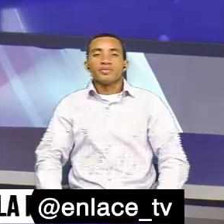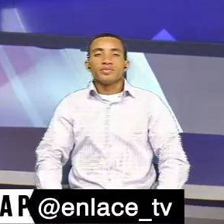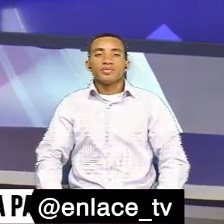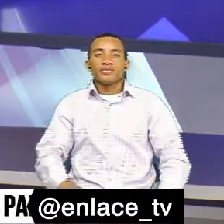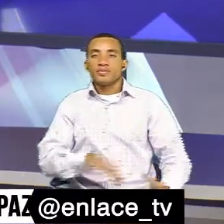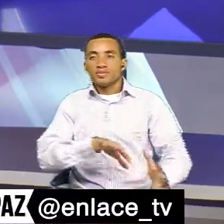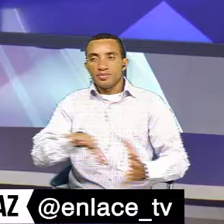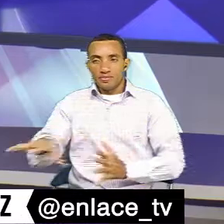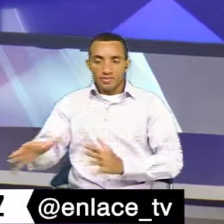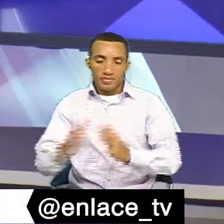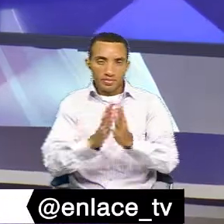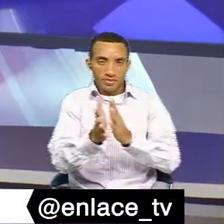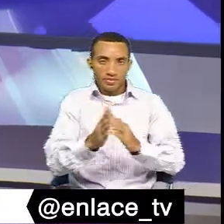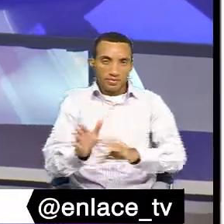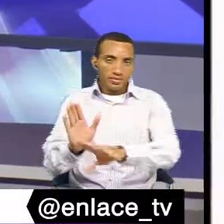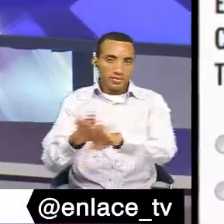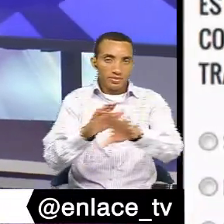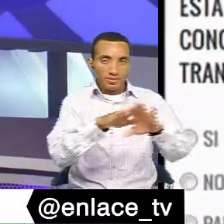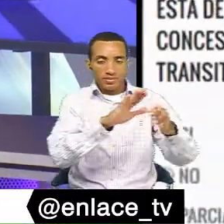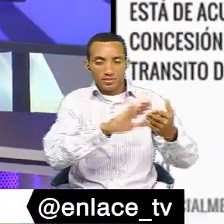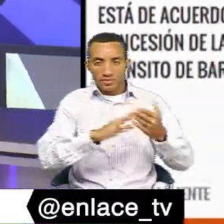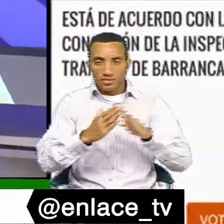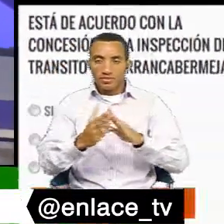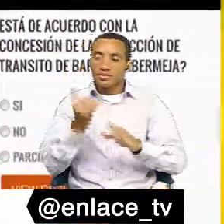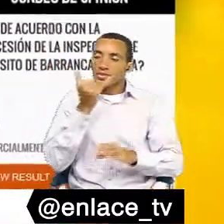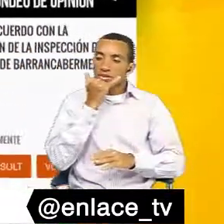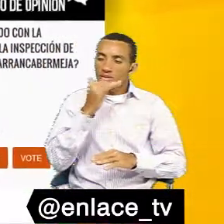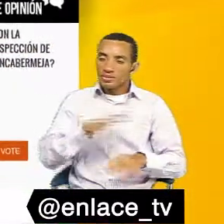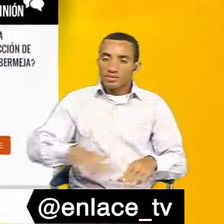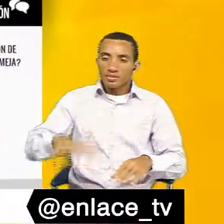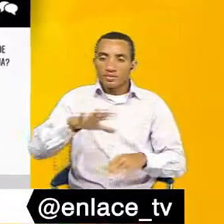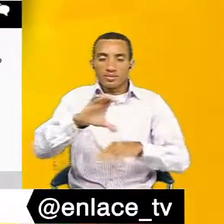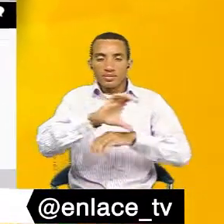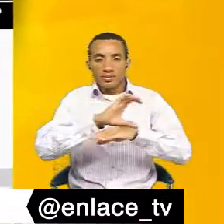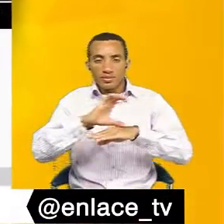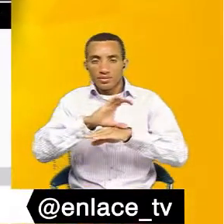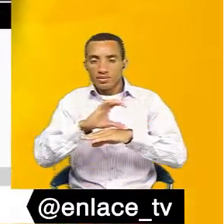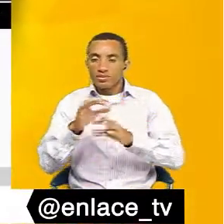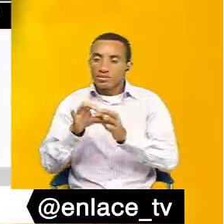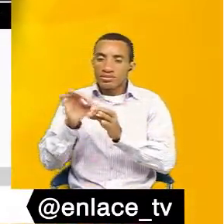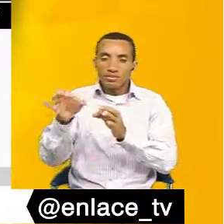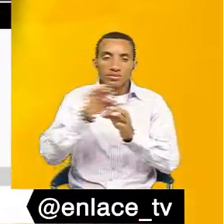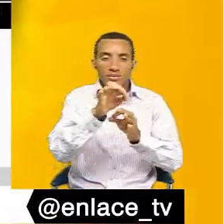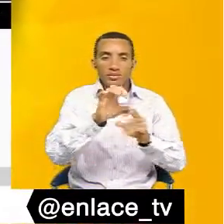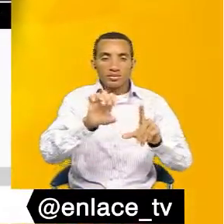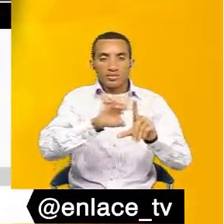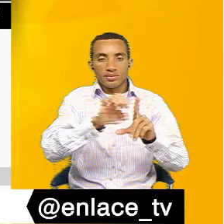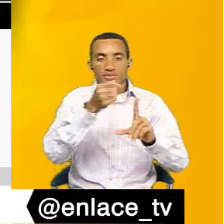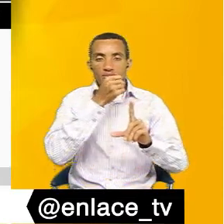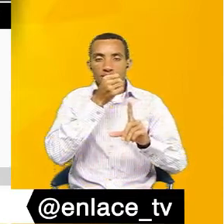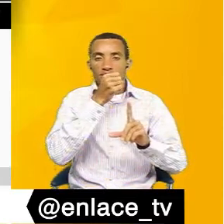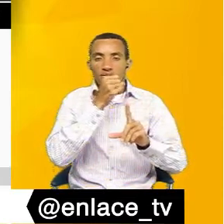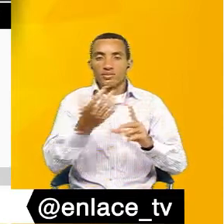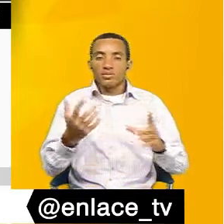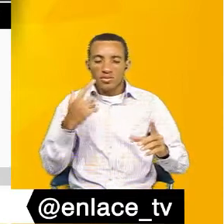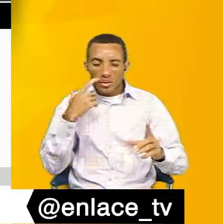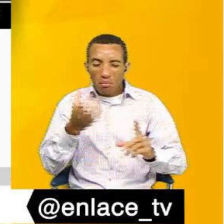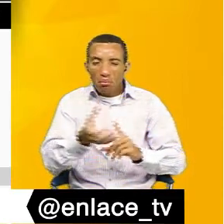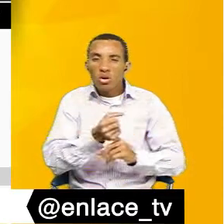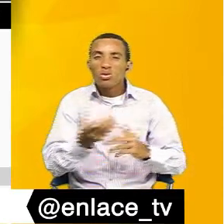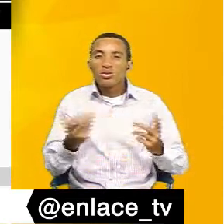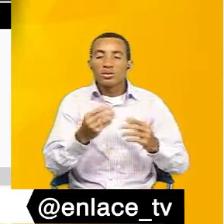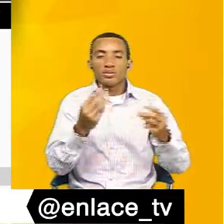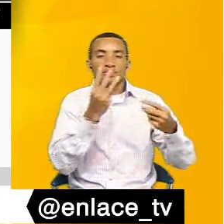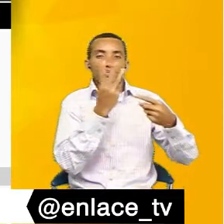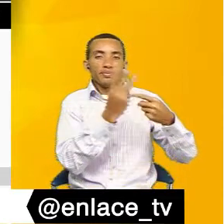Seguimos llevando a nuestra comunidad el acontecer de nuestra ciudad y región. Estas y otras informaciones de Enlace Noticias las pueden hallar en nuestra página